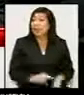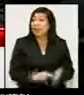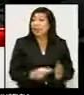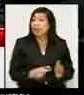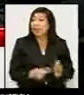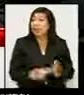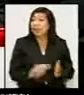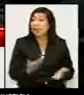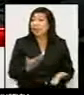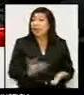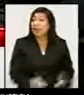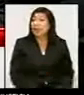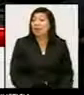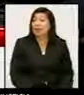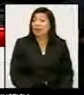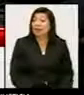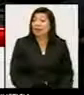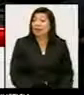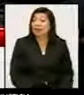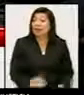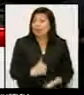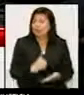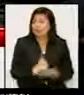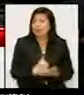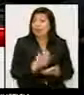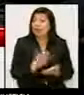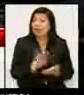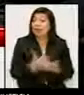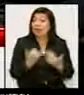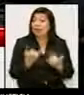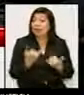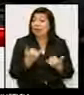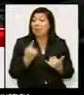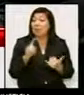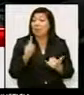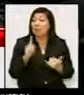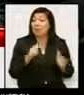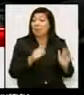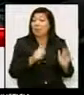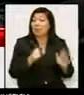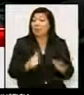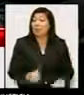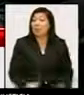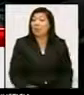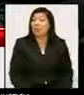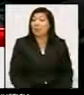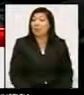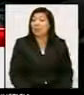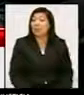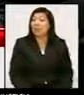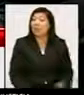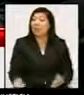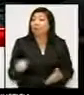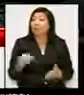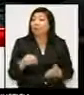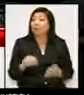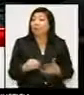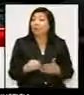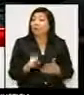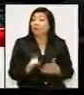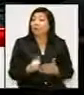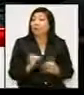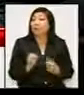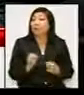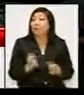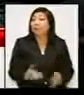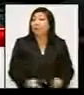que por lo menos la cuarta parte de ese 1.600.000 debería estar incorporado en la cifra que debe